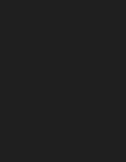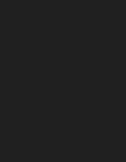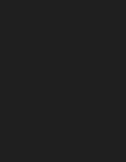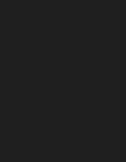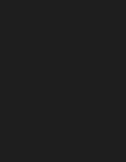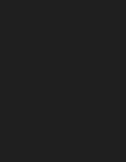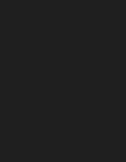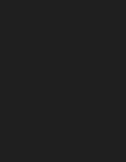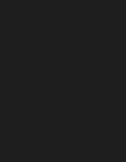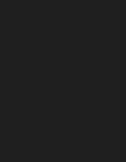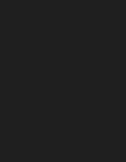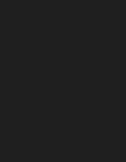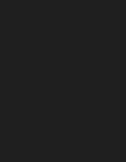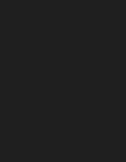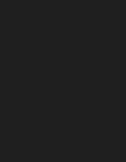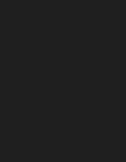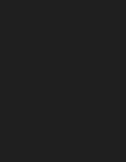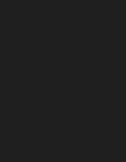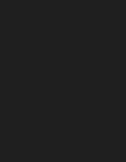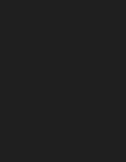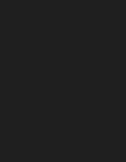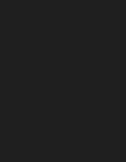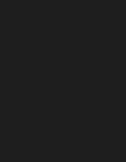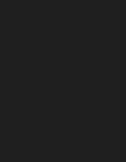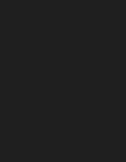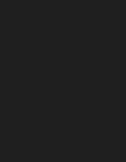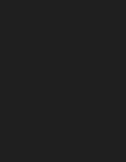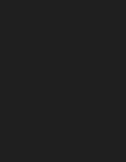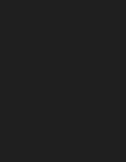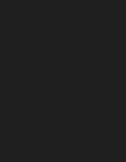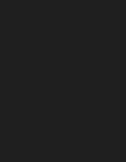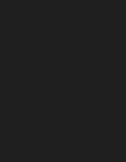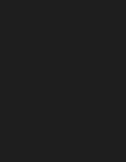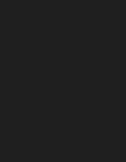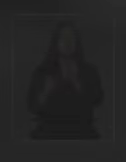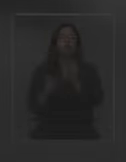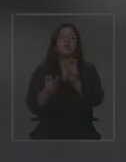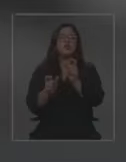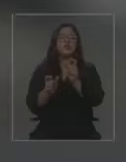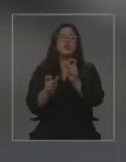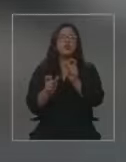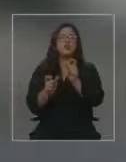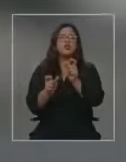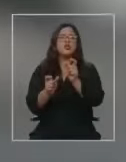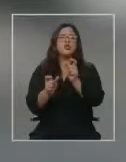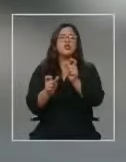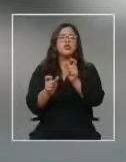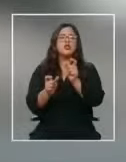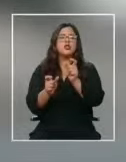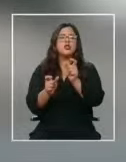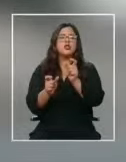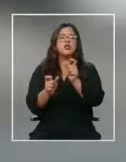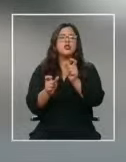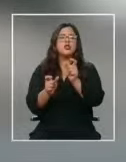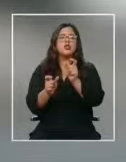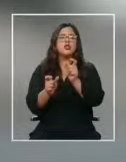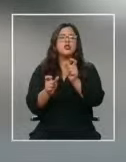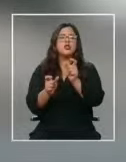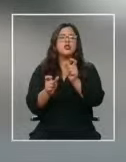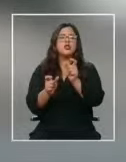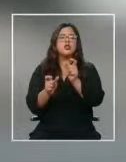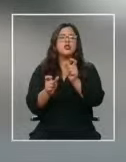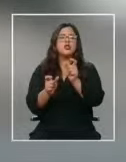asalten y nos maten por eso el llamado de los adultos mayores veamos como lo informaron los noticieros en Chile nacional y Estatal de chile van a